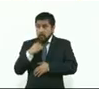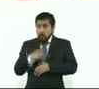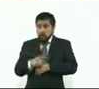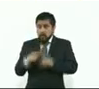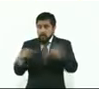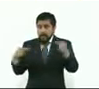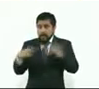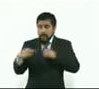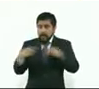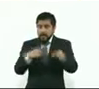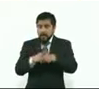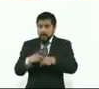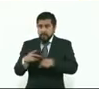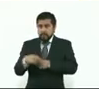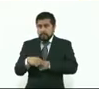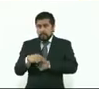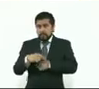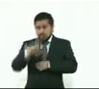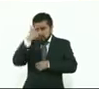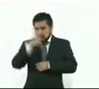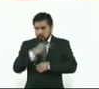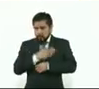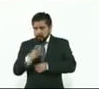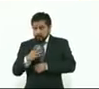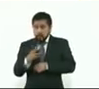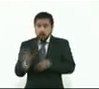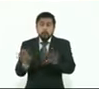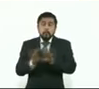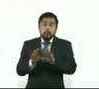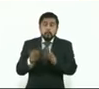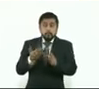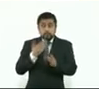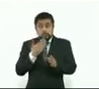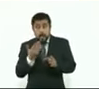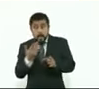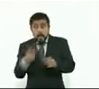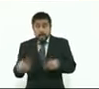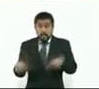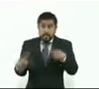2,000,000 de plantas por vender. ¿Cómo les fue en este tema?